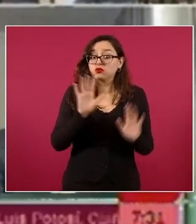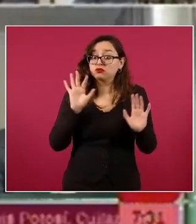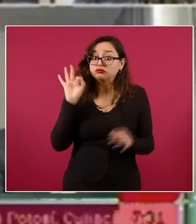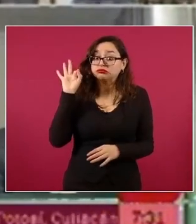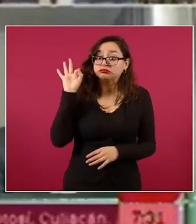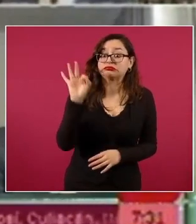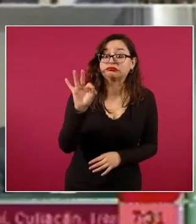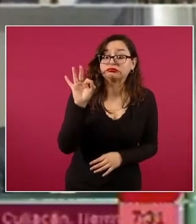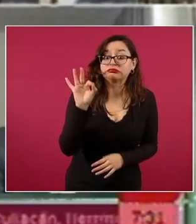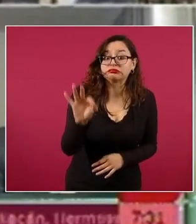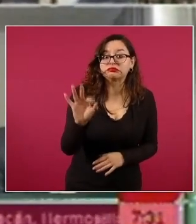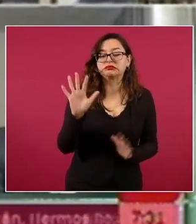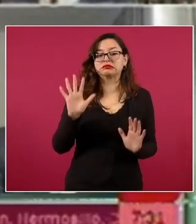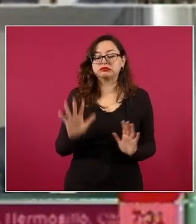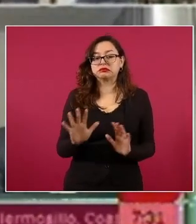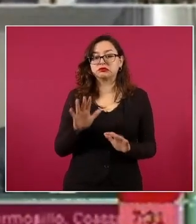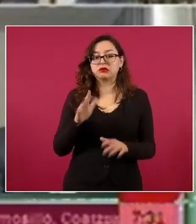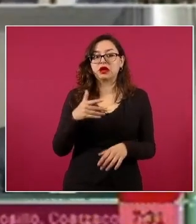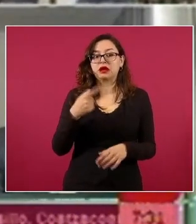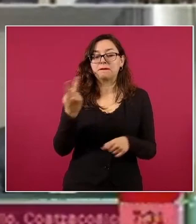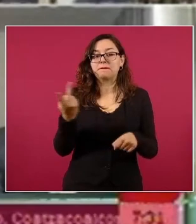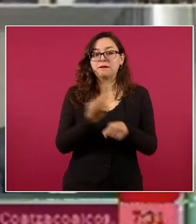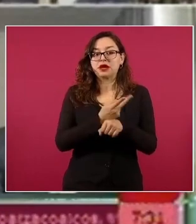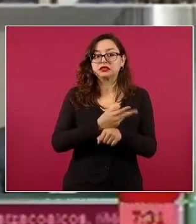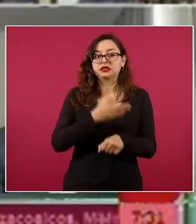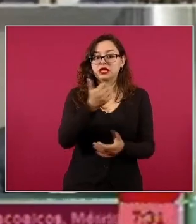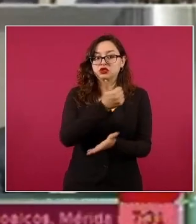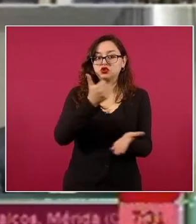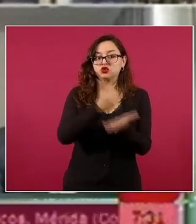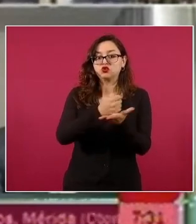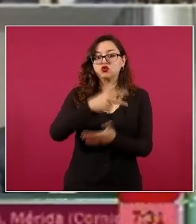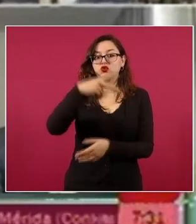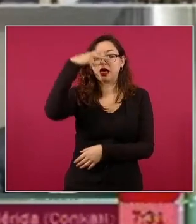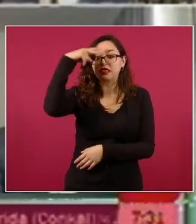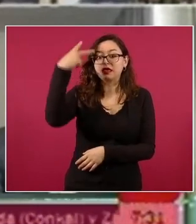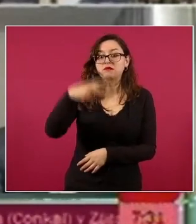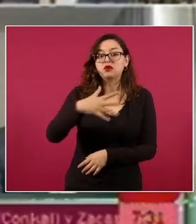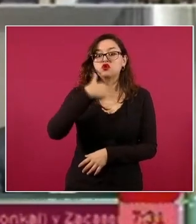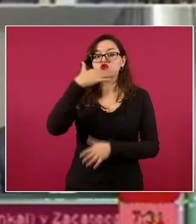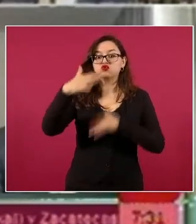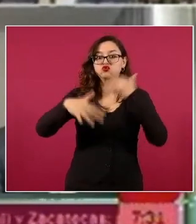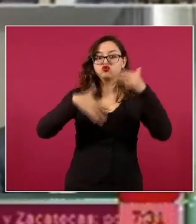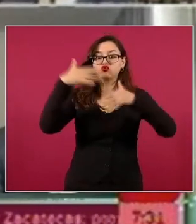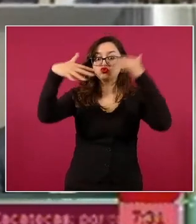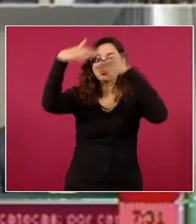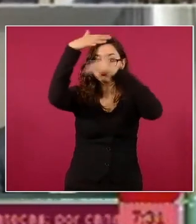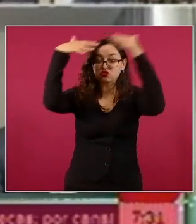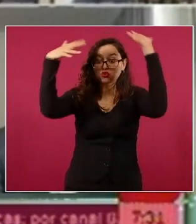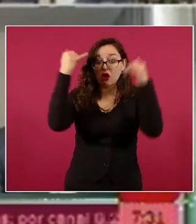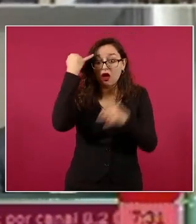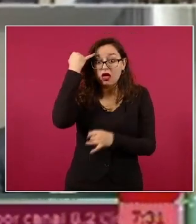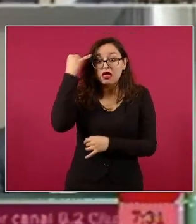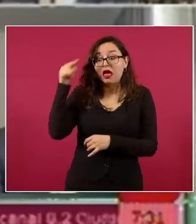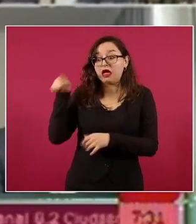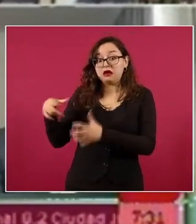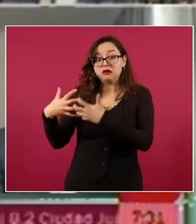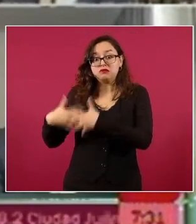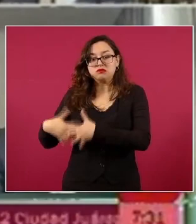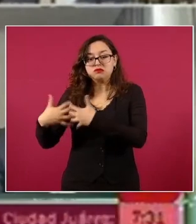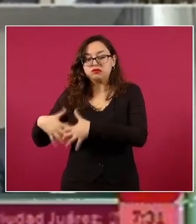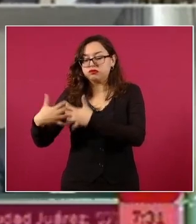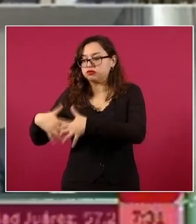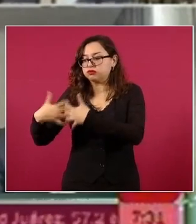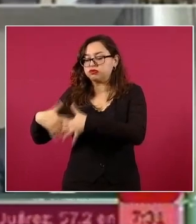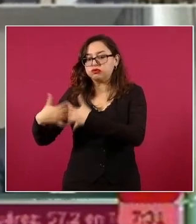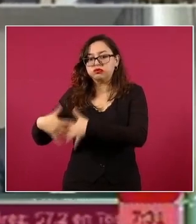sugiriendo que en los días previos incrementaron la producción en Tula para generar